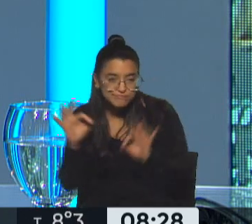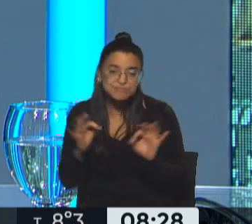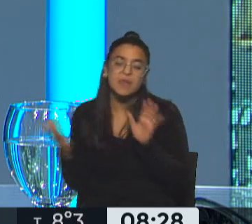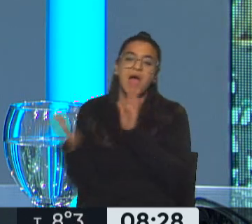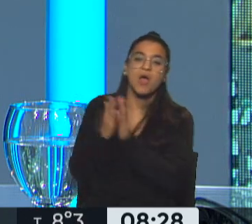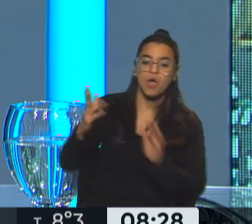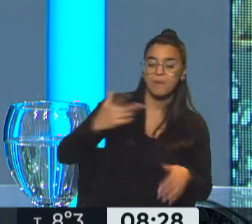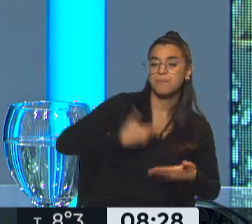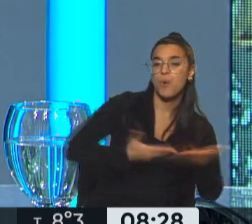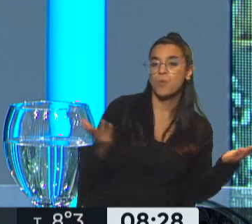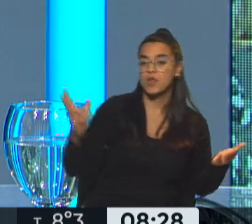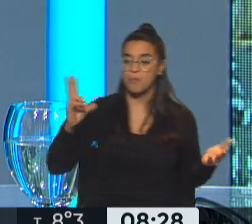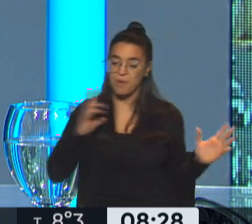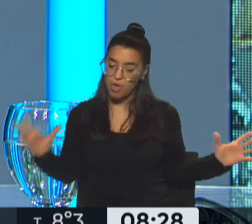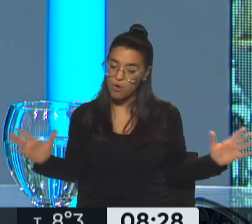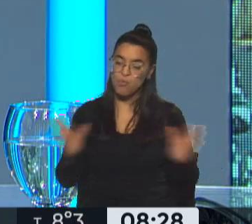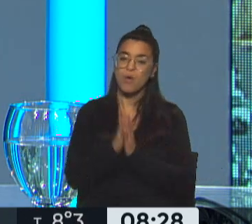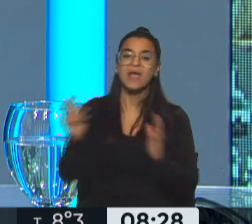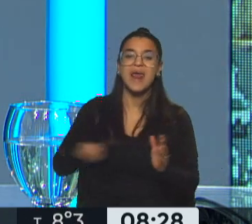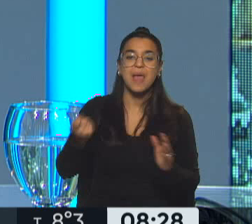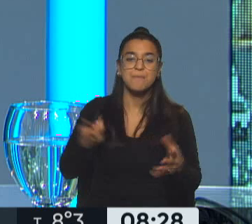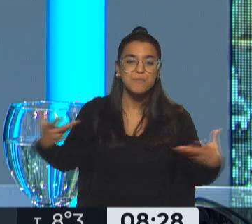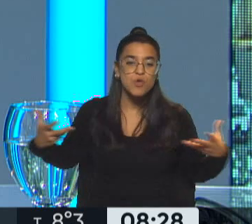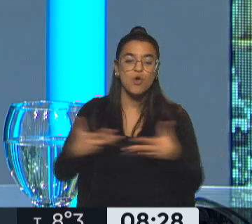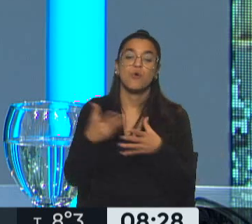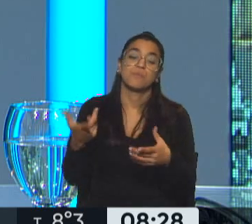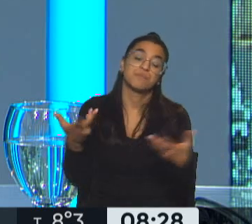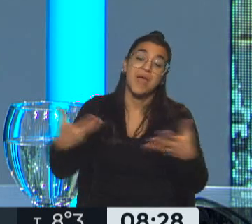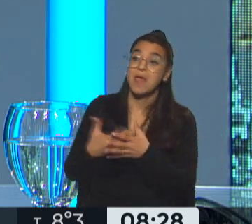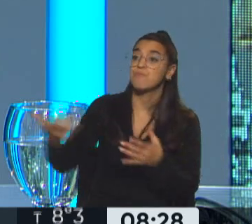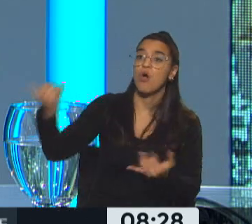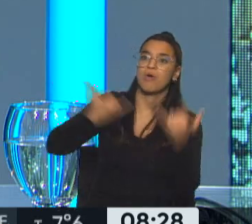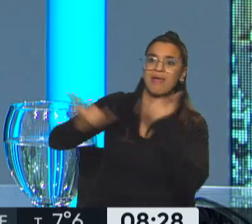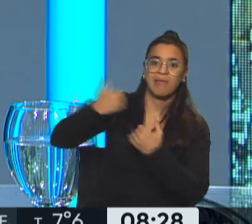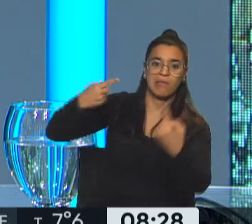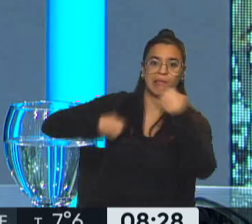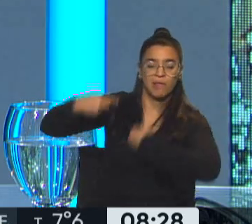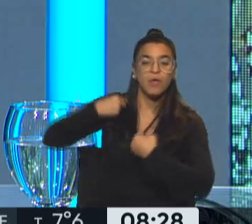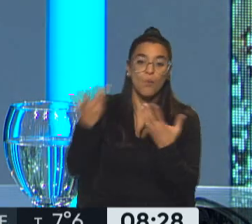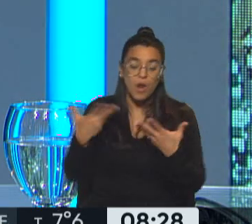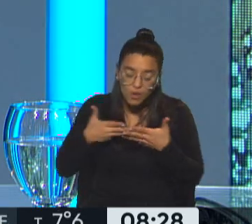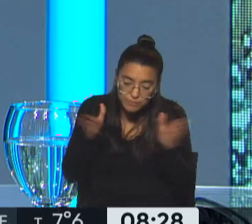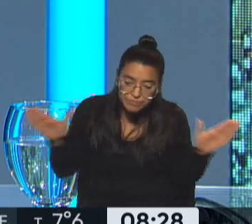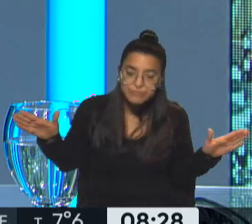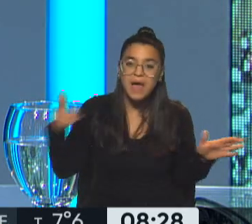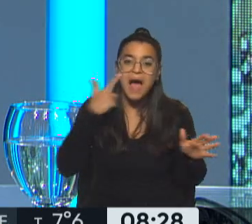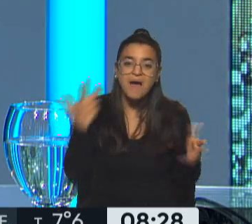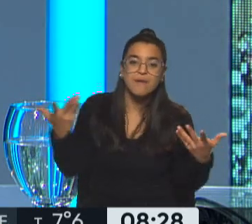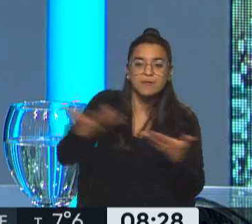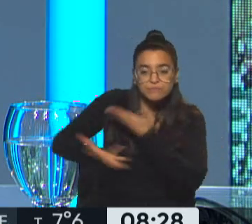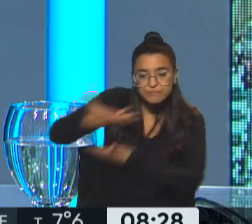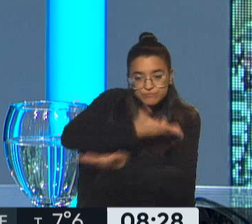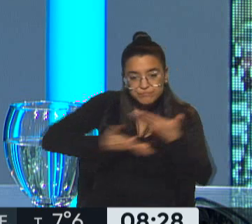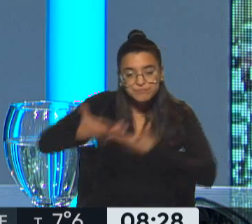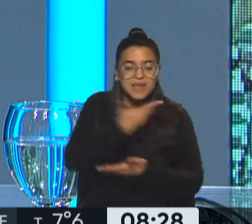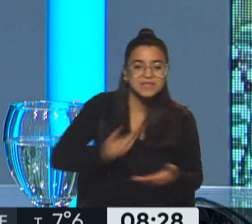público-privada entre las entidades gremiales empresariales, en este caso, que somos las que recibimos las demandas, es lo que nos tienen que abrir las puertas justamente las